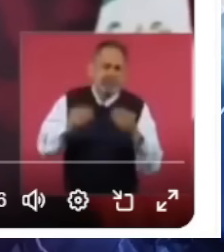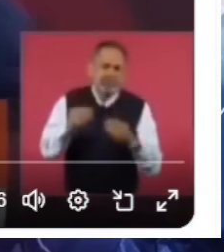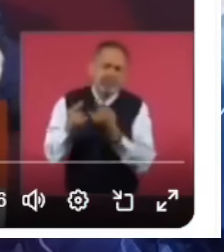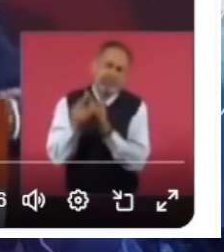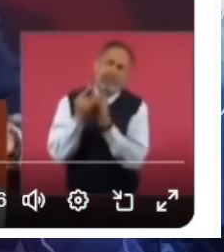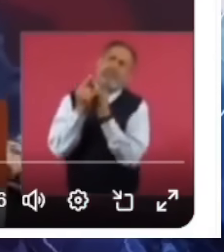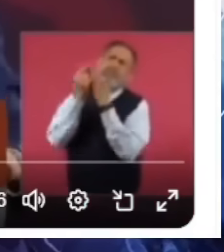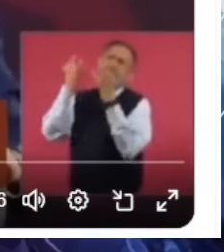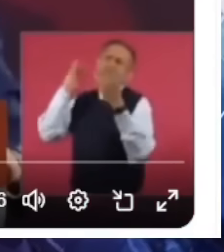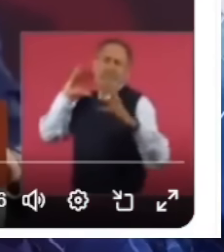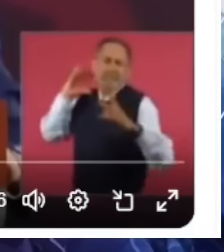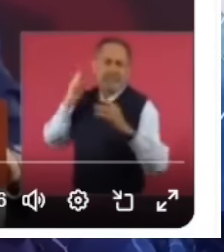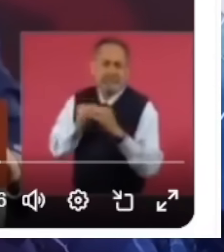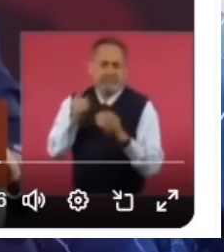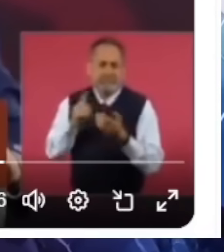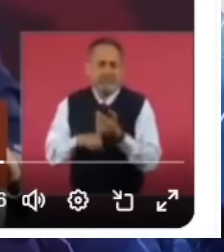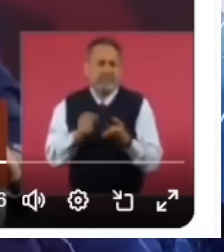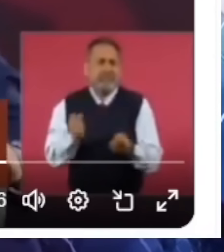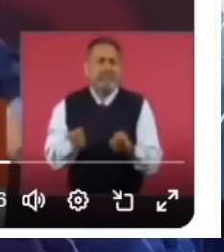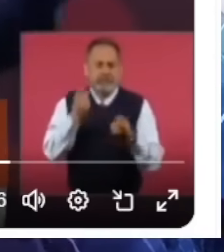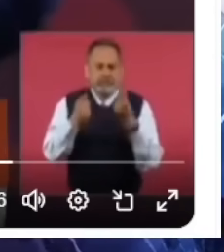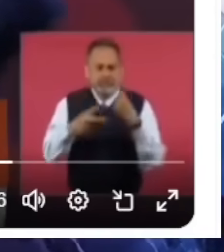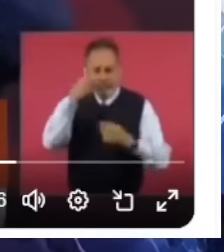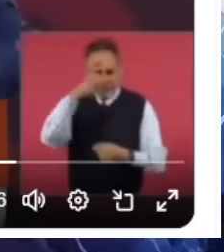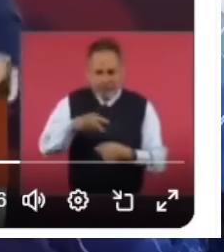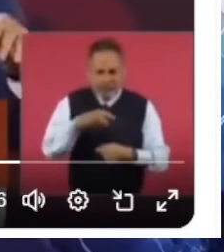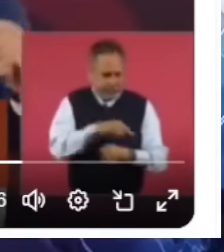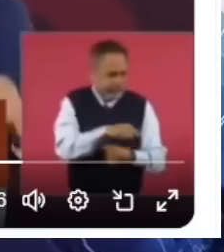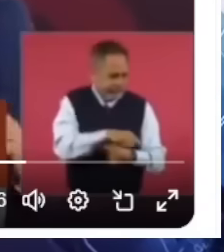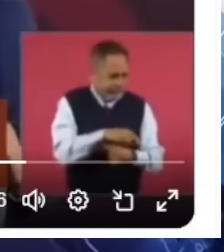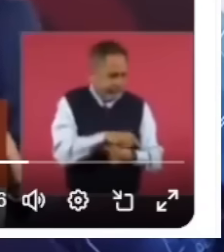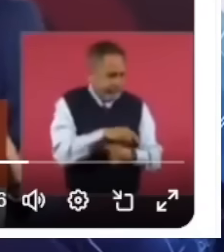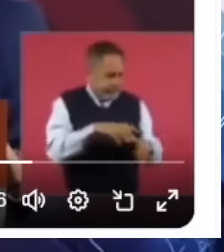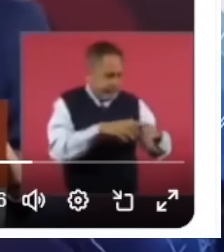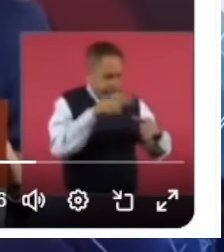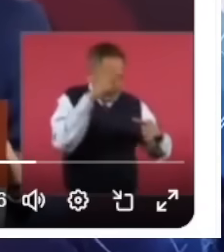la historia que quisieran